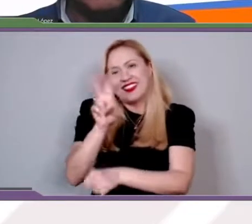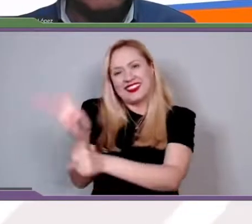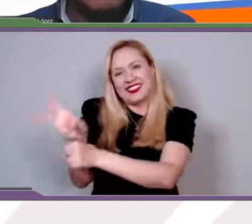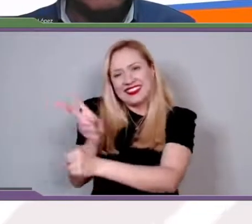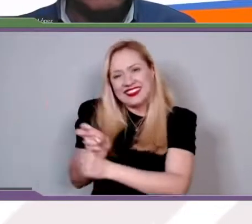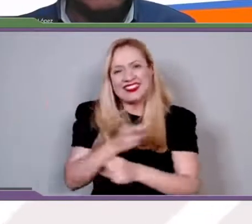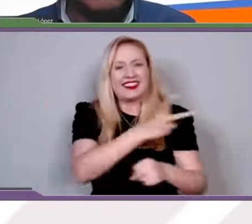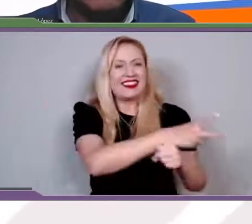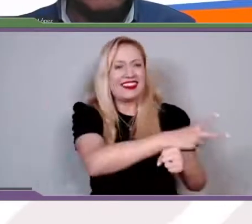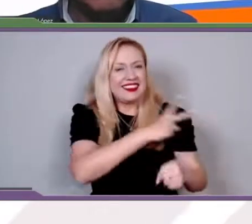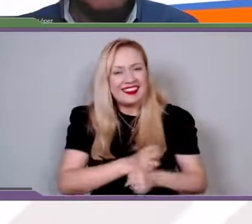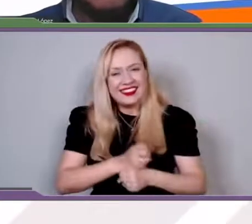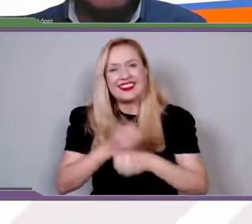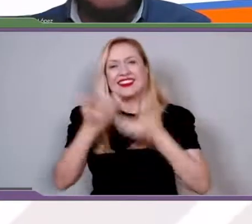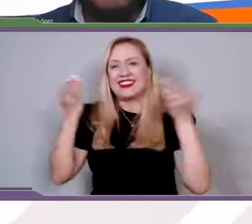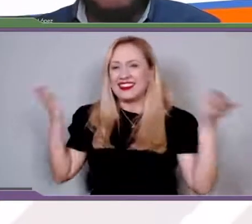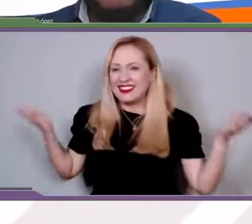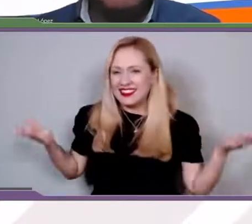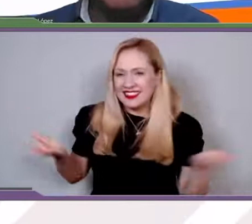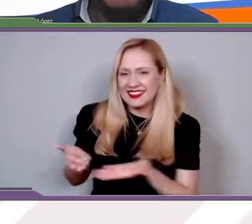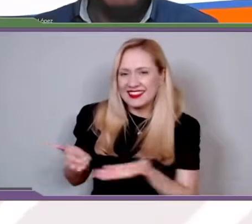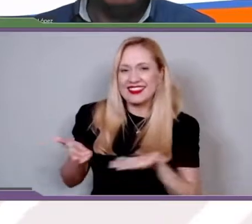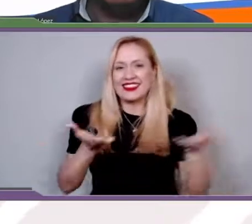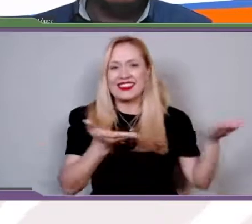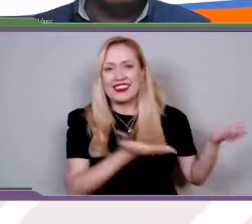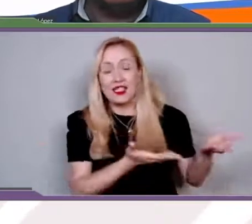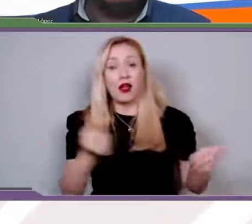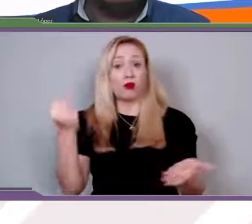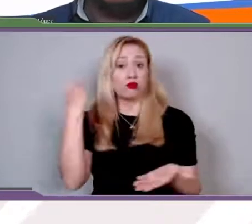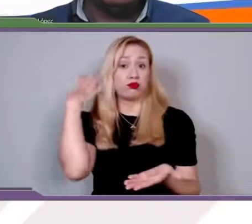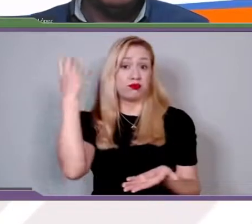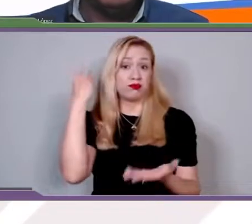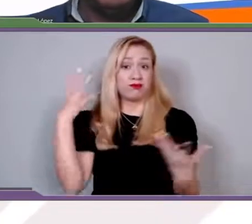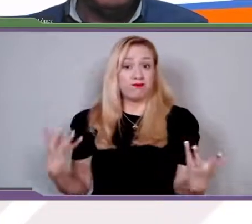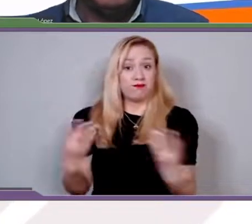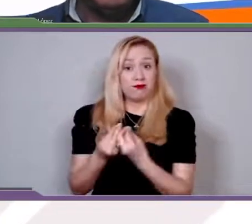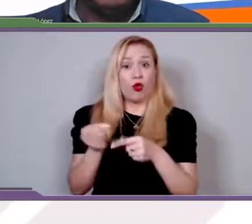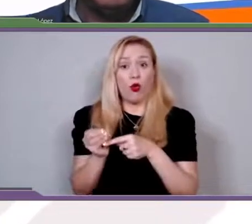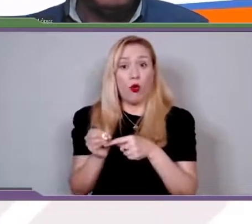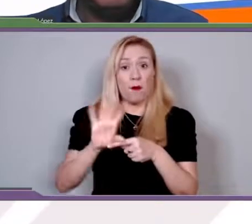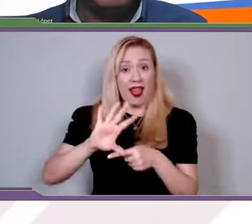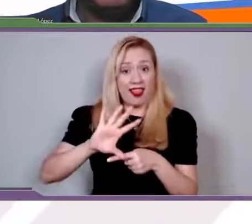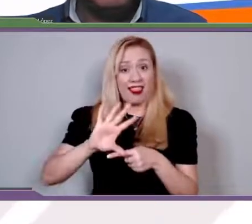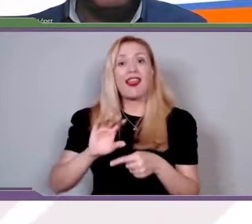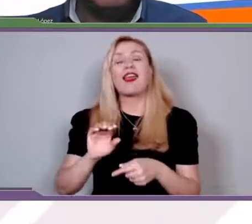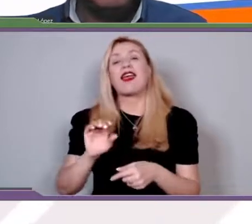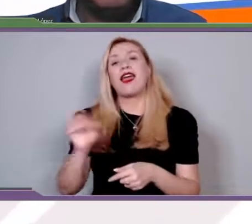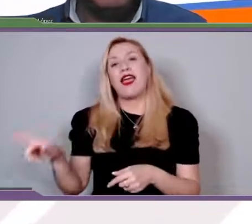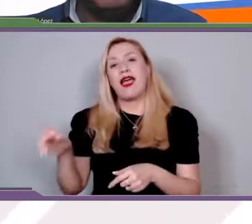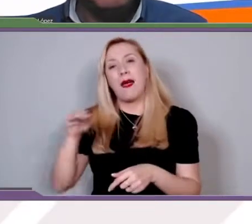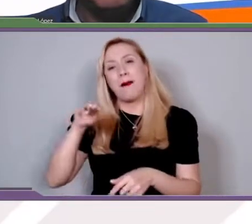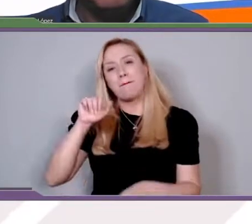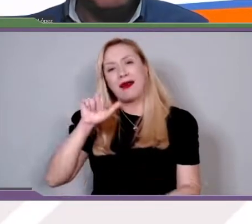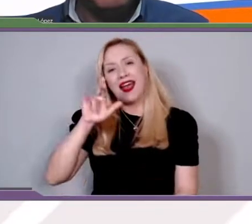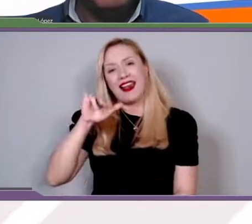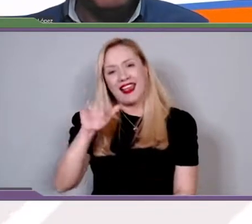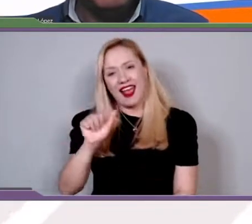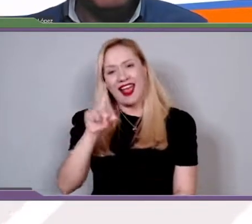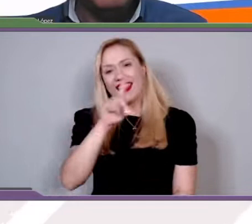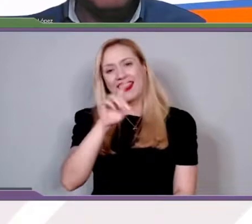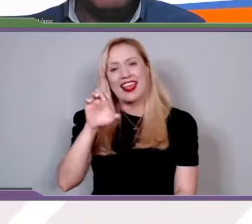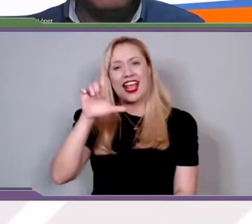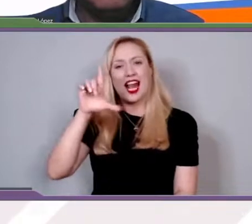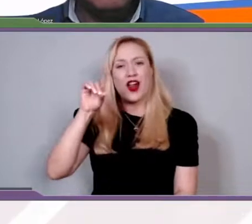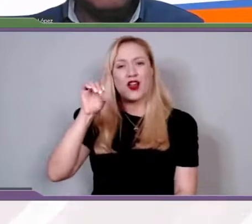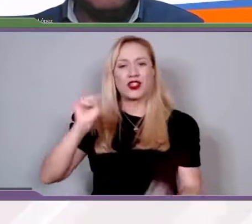que me da muchísimo gusto recibir. Ambos son asambleístas del COPRED. María de los Ángeles Fuentes, quien es coordinadora del